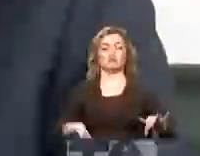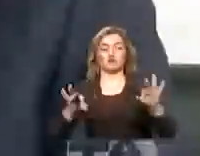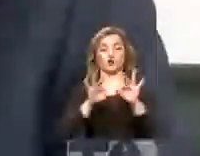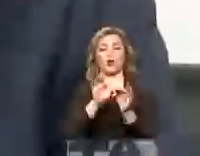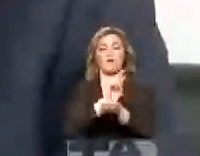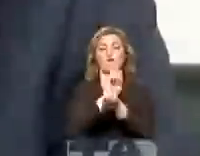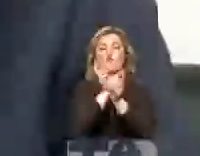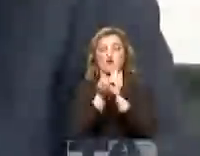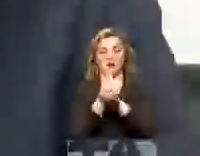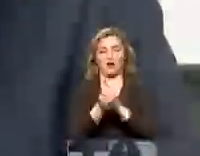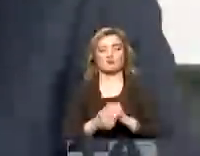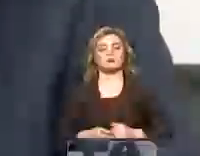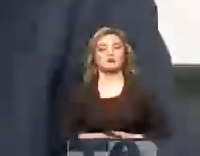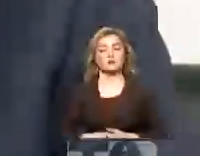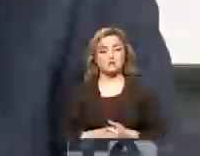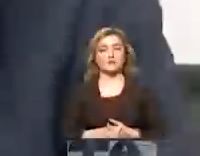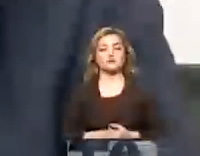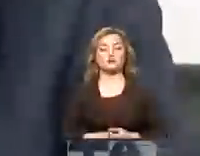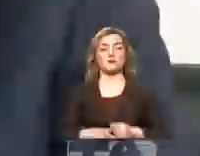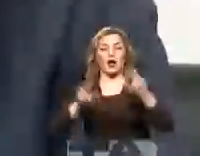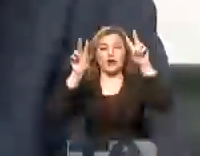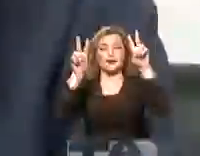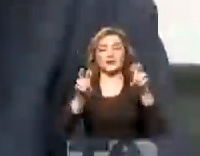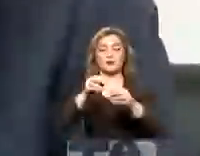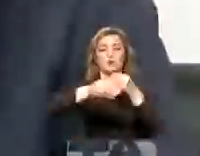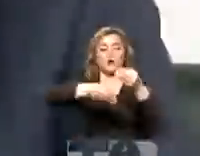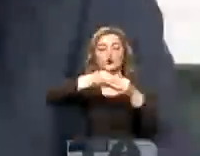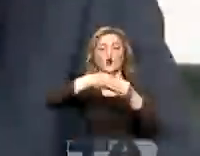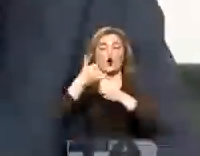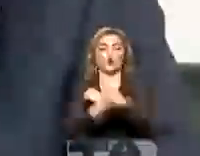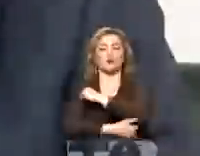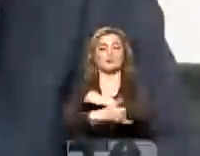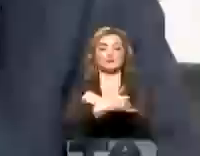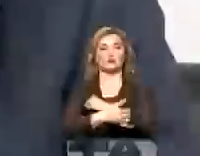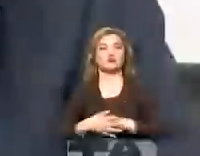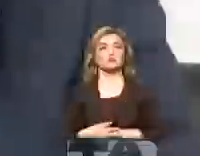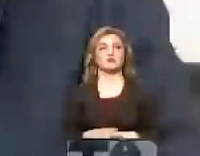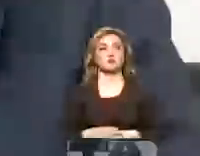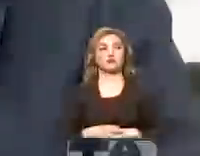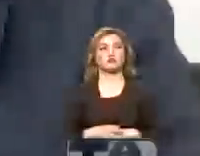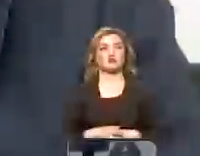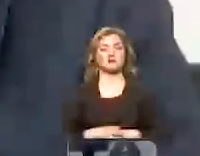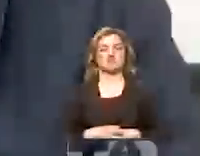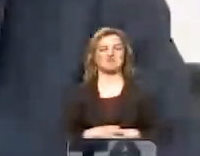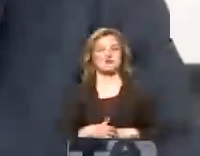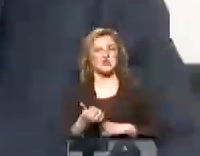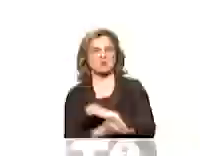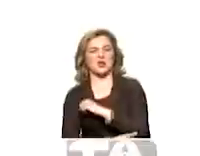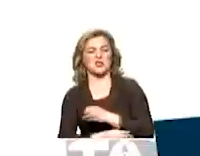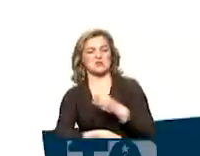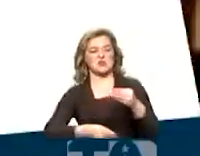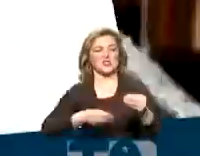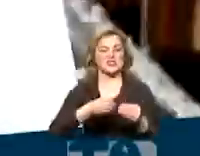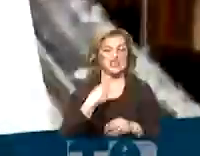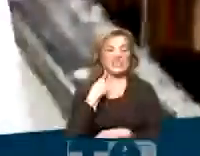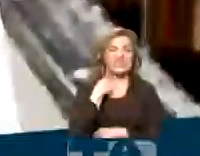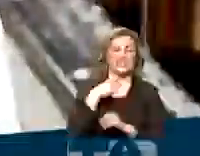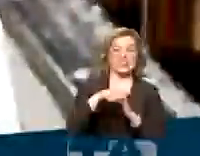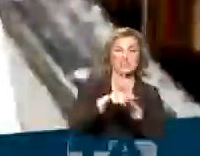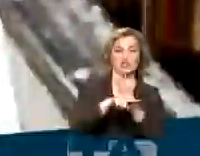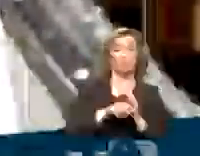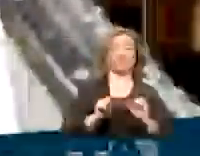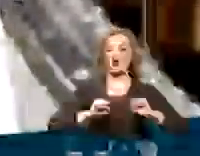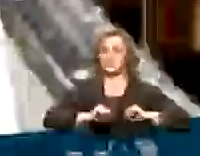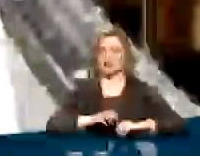que se generan, básicamente por el tema de la inversión extranjera. Me parece que la inversión extranjera se puede ver afectada. Entre los cambios